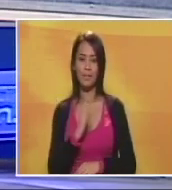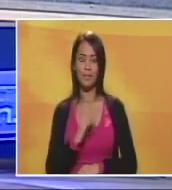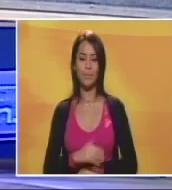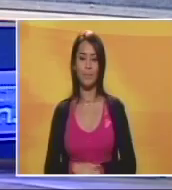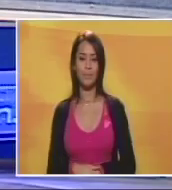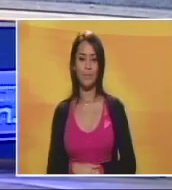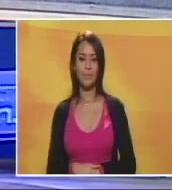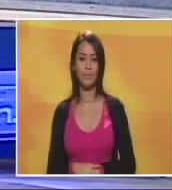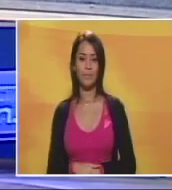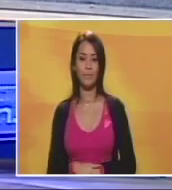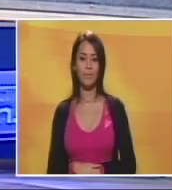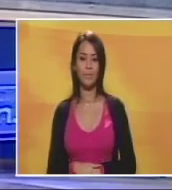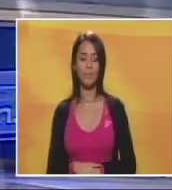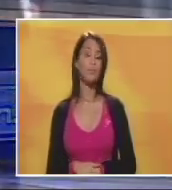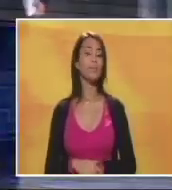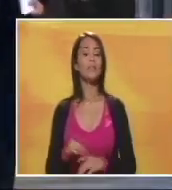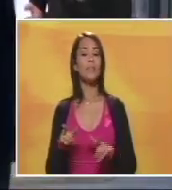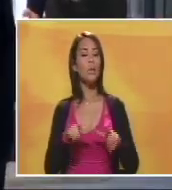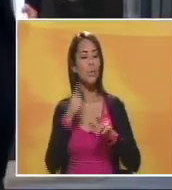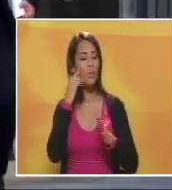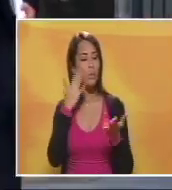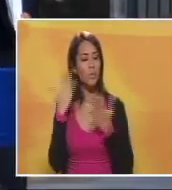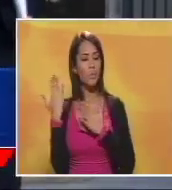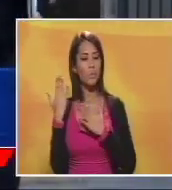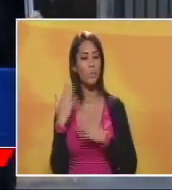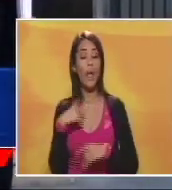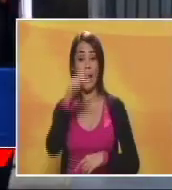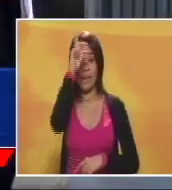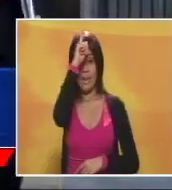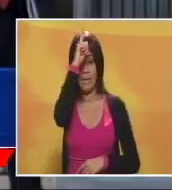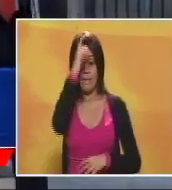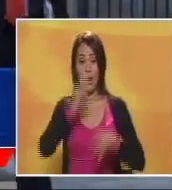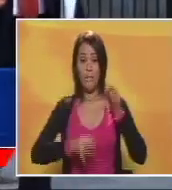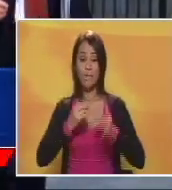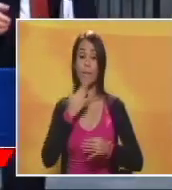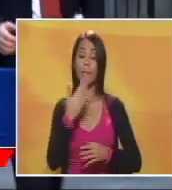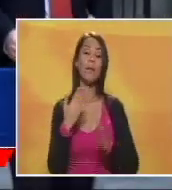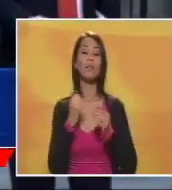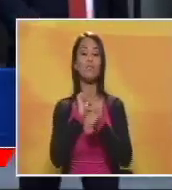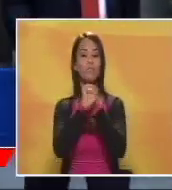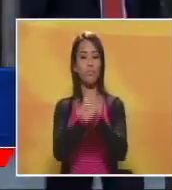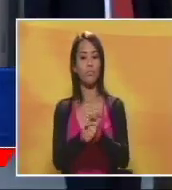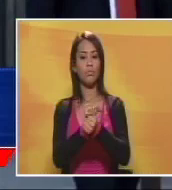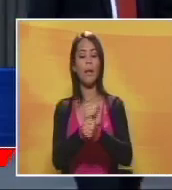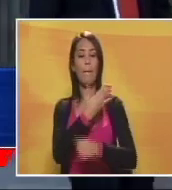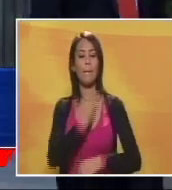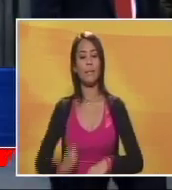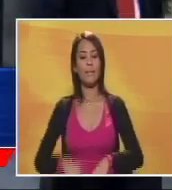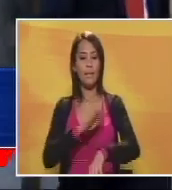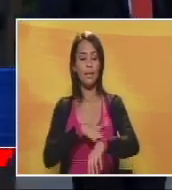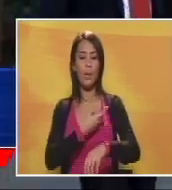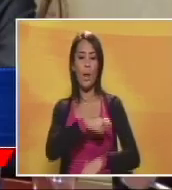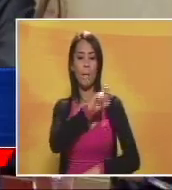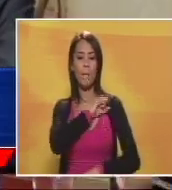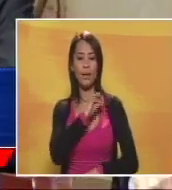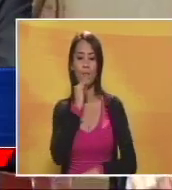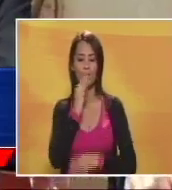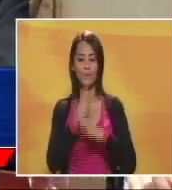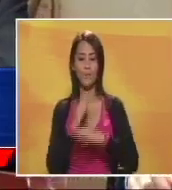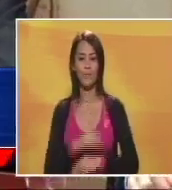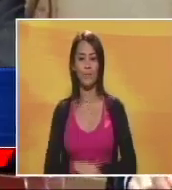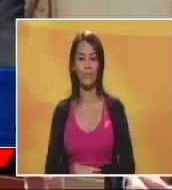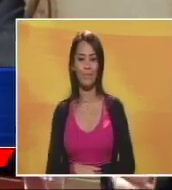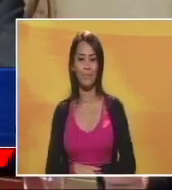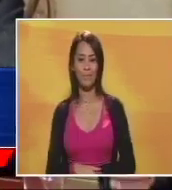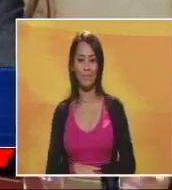regreso. Extradición en puerta. Fiscalía de Alemania solicita entrega de expresidente de Cataluña a España. Los detalles en breve, ya